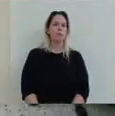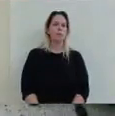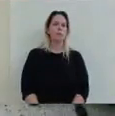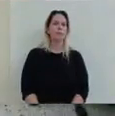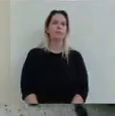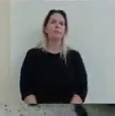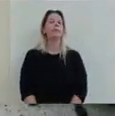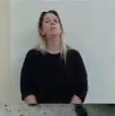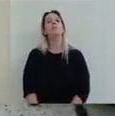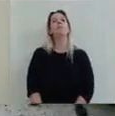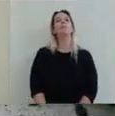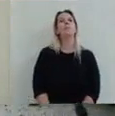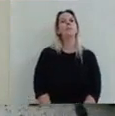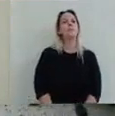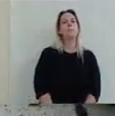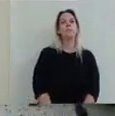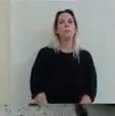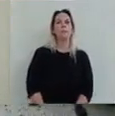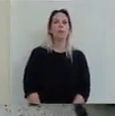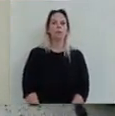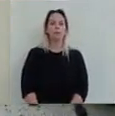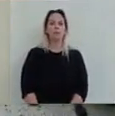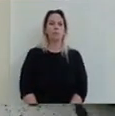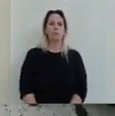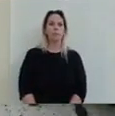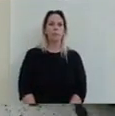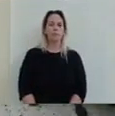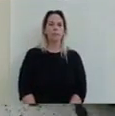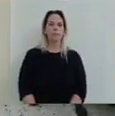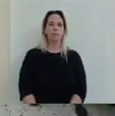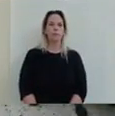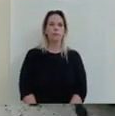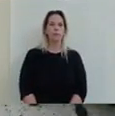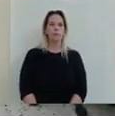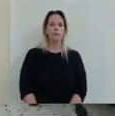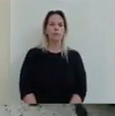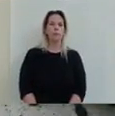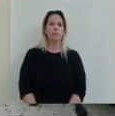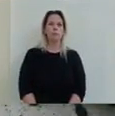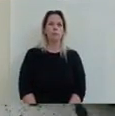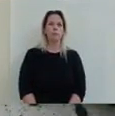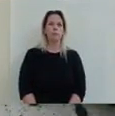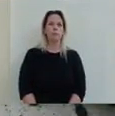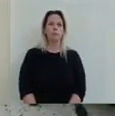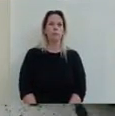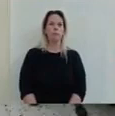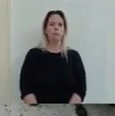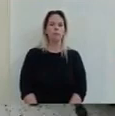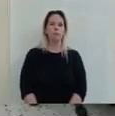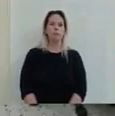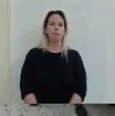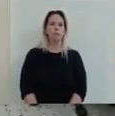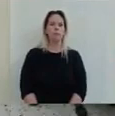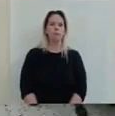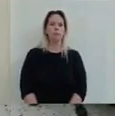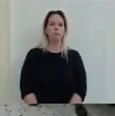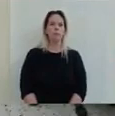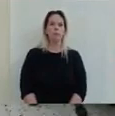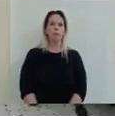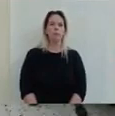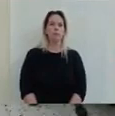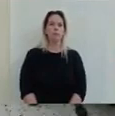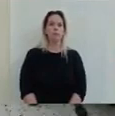ser tratado, y en el caso de que, me parece que esta respuesta tiene que venir de quienes recibieron la partida y